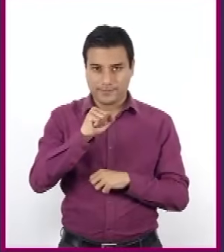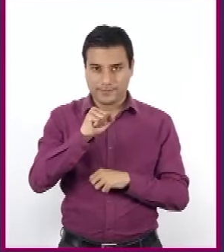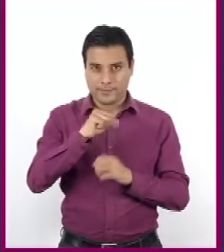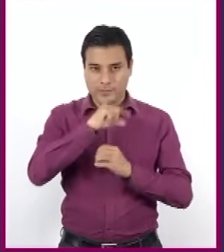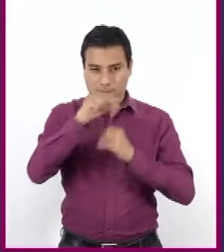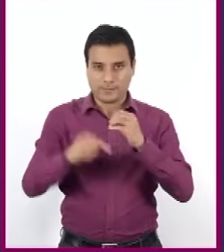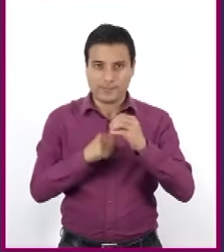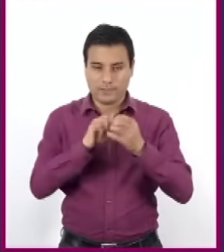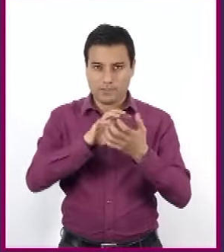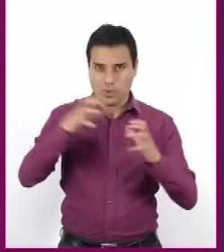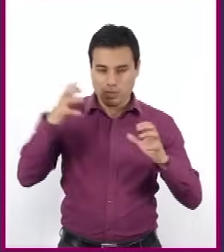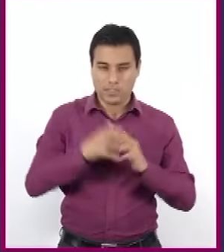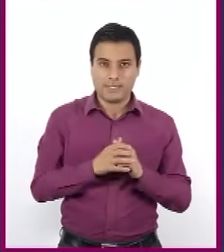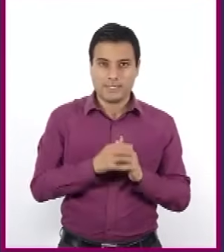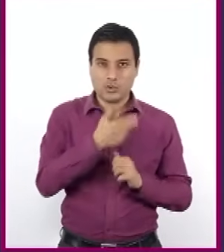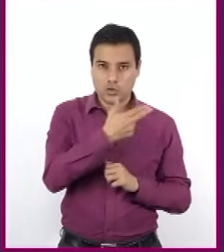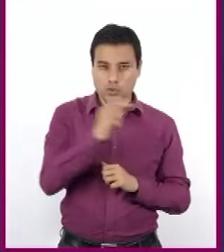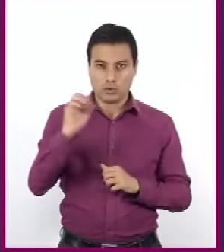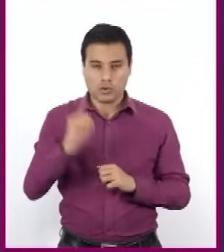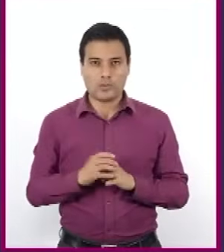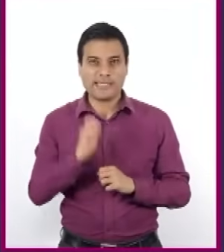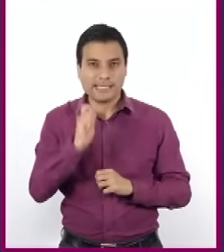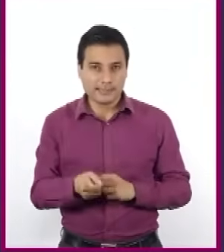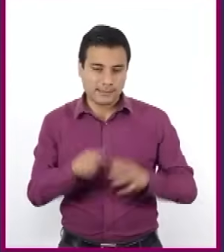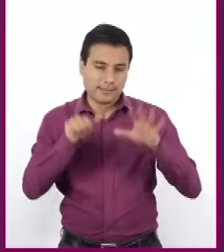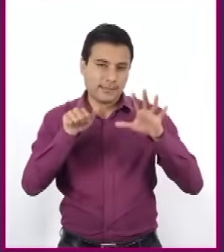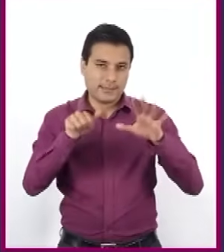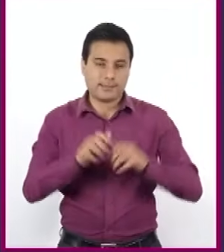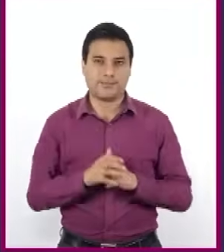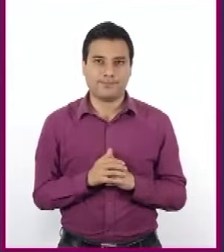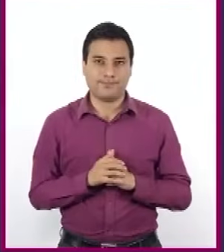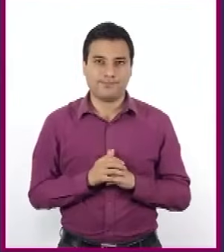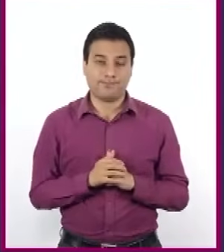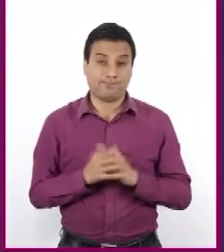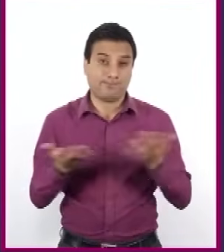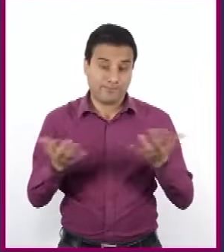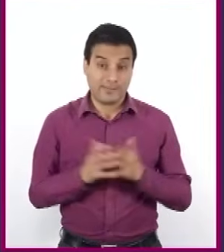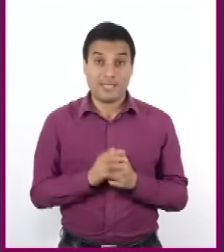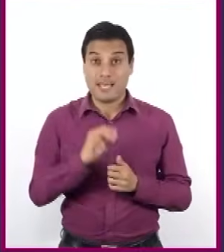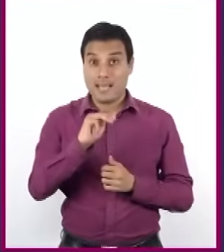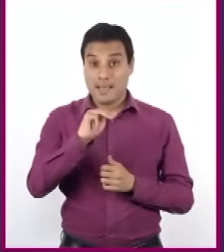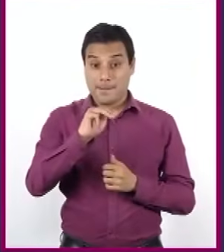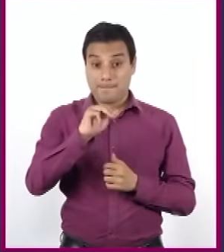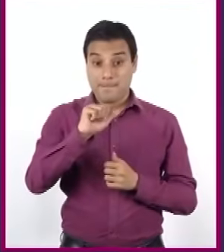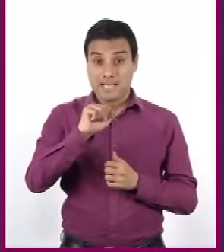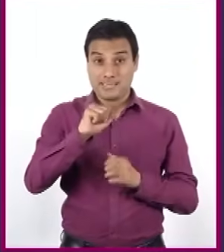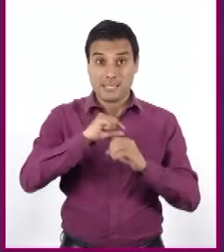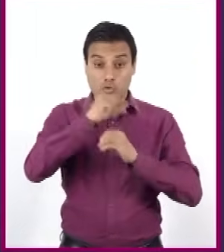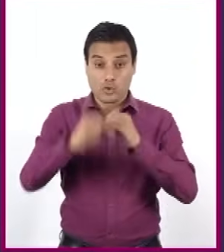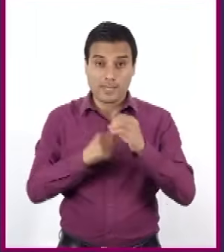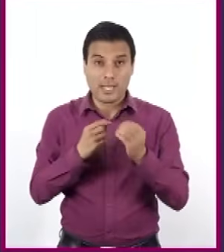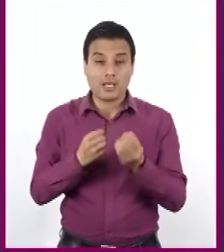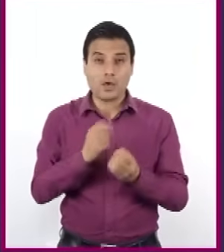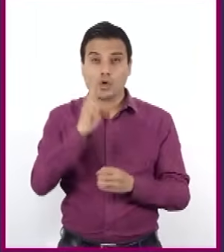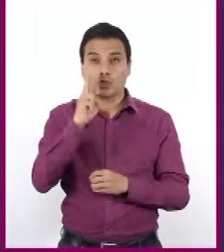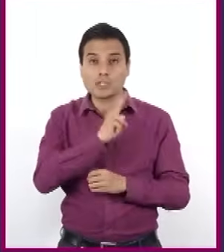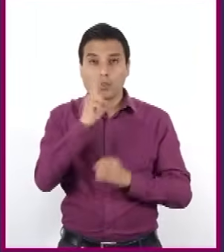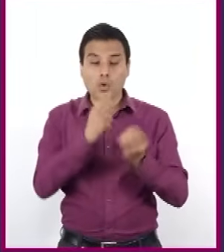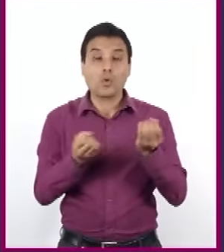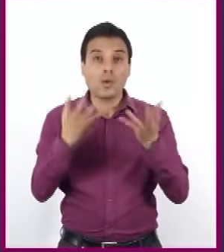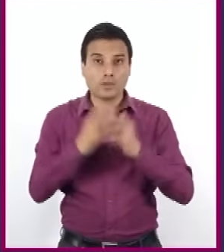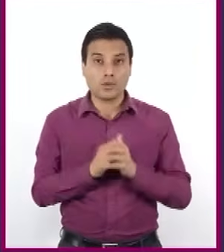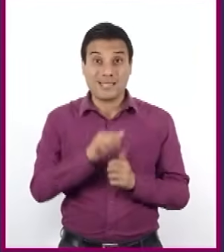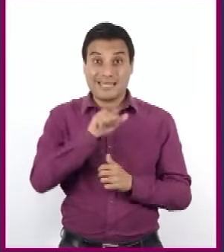oxígeno, es decir, 16 unidades, por lo que la masa atómica del oxígeno es